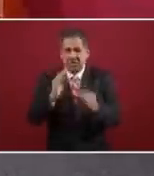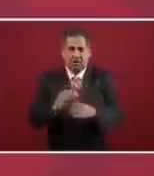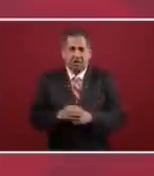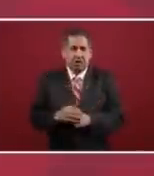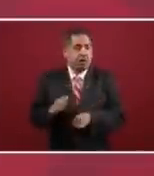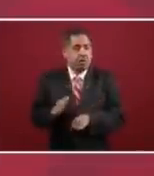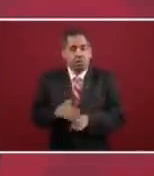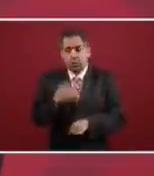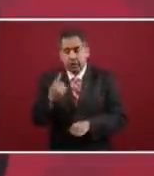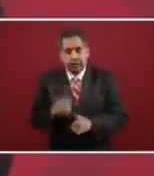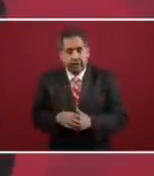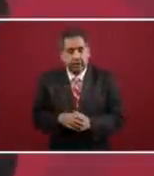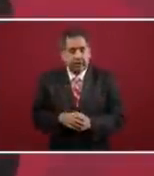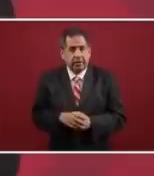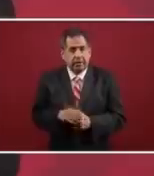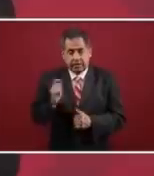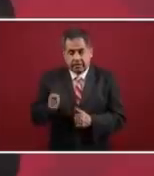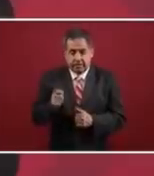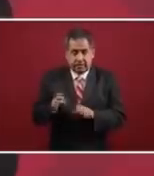porque